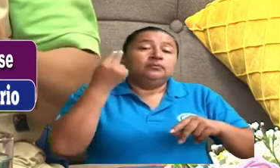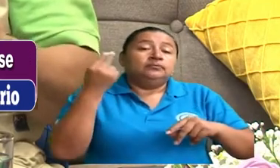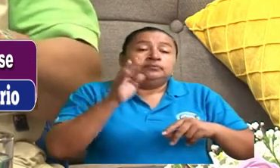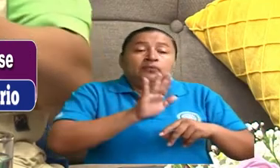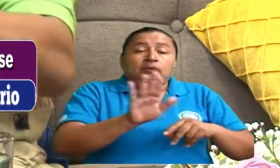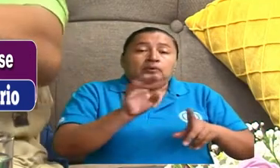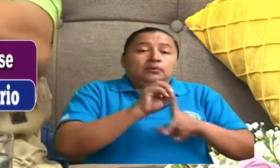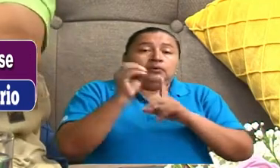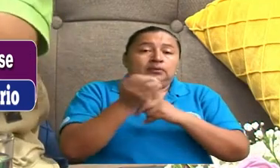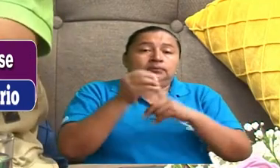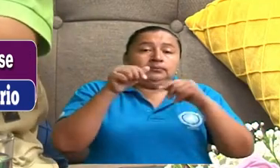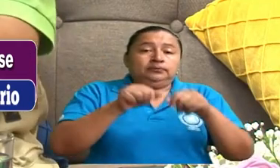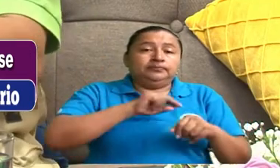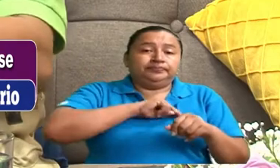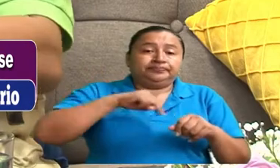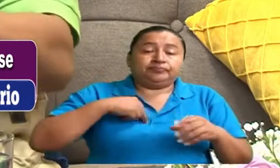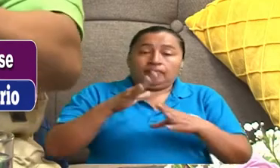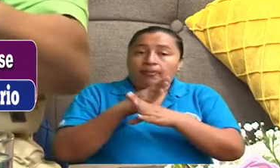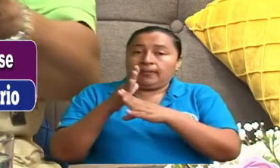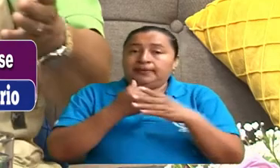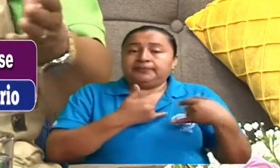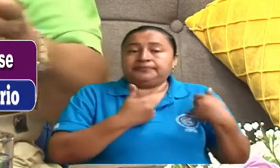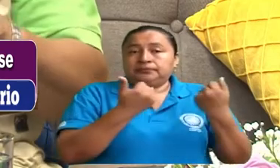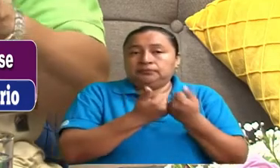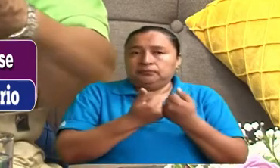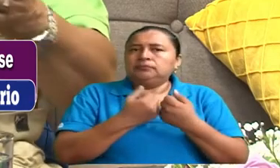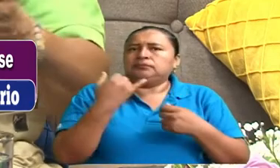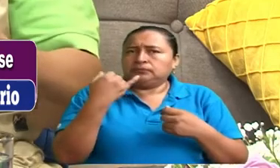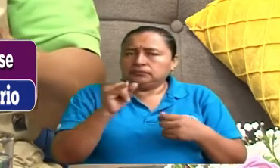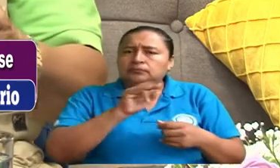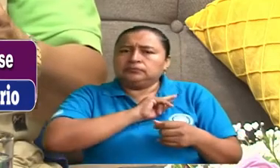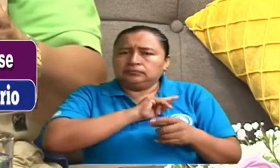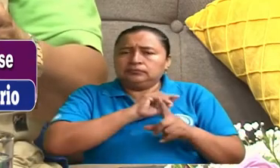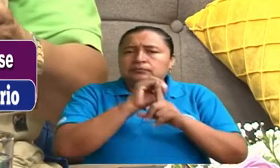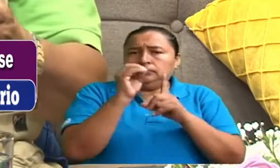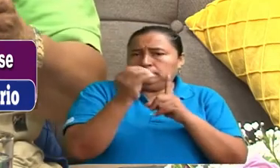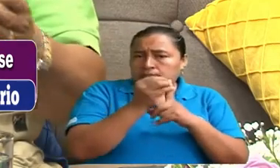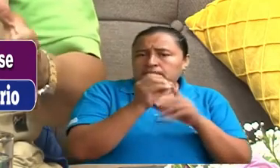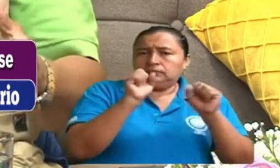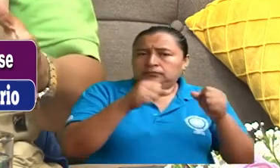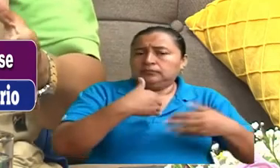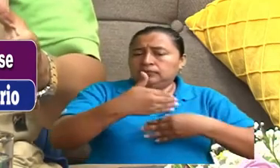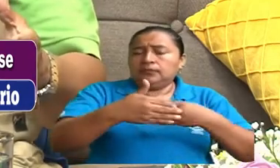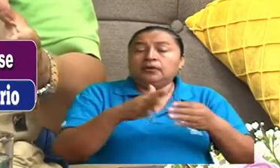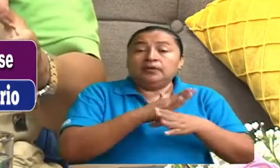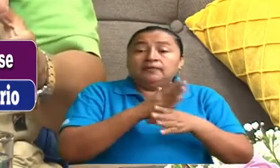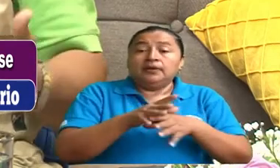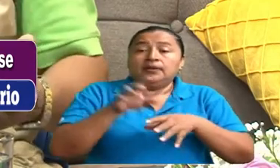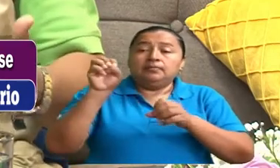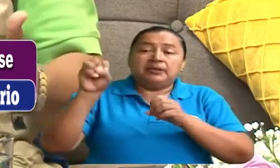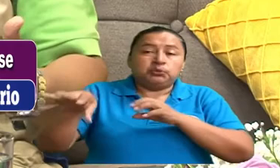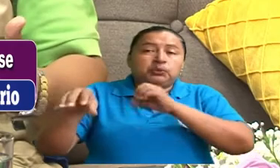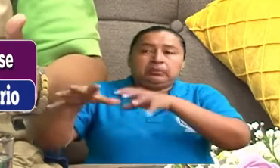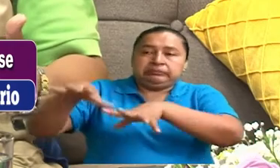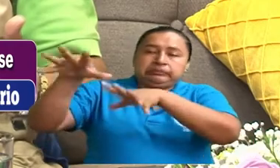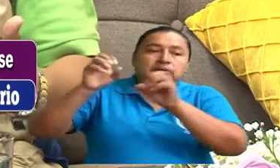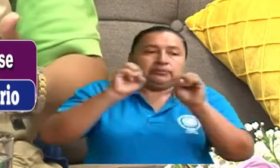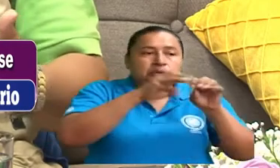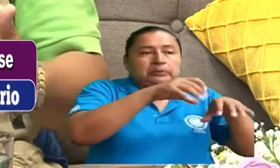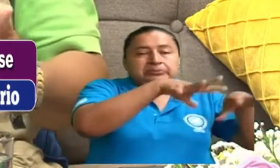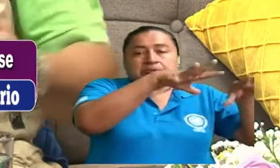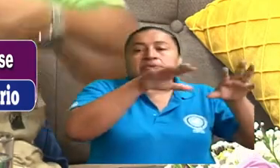organización, a través de nuestras instituciones que nos están permitiendo, ¿verdad?, la organización en los diferentes vertederos, hombre,